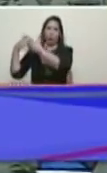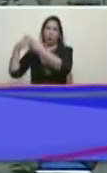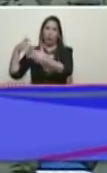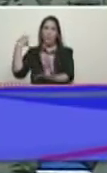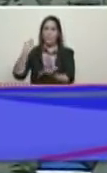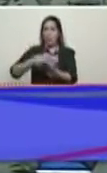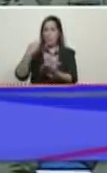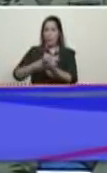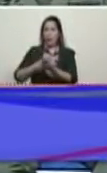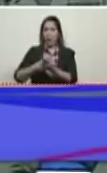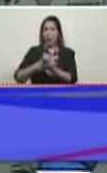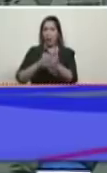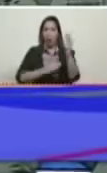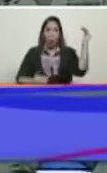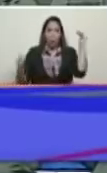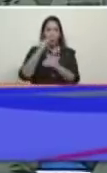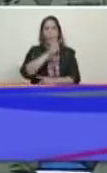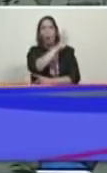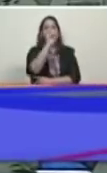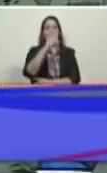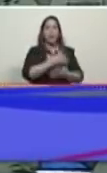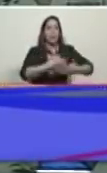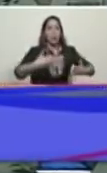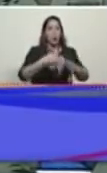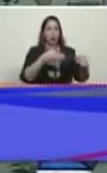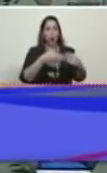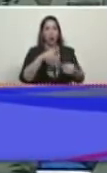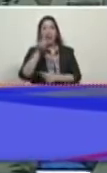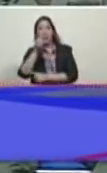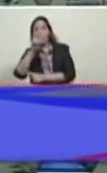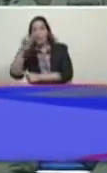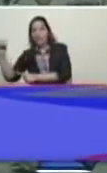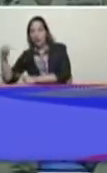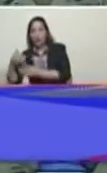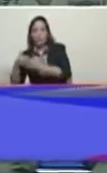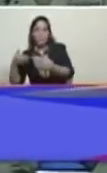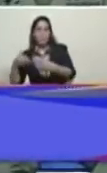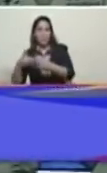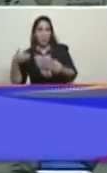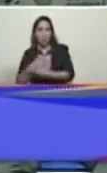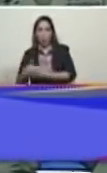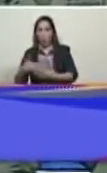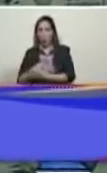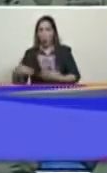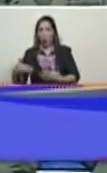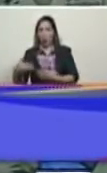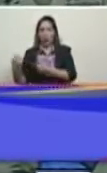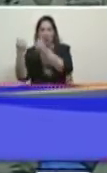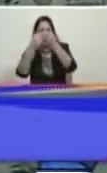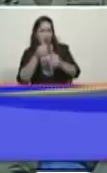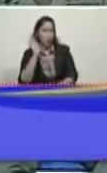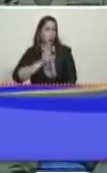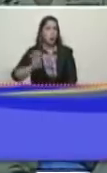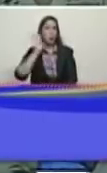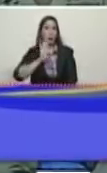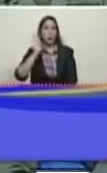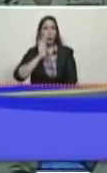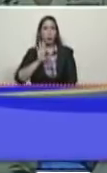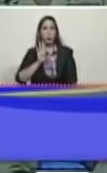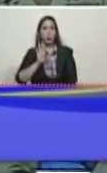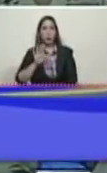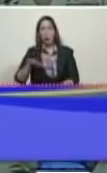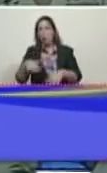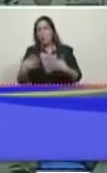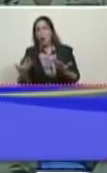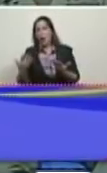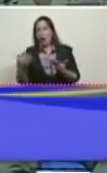de 40 millones de dólares a 120 millones de dólares el dinero sucio para tratar